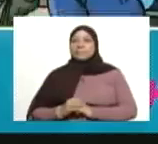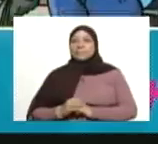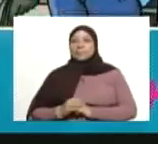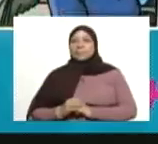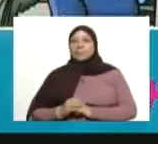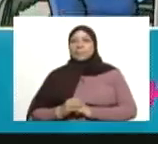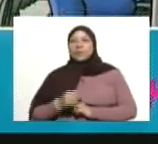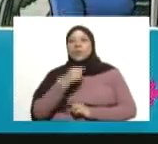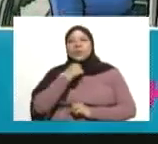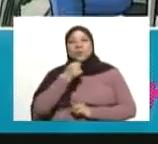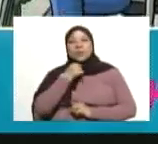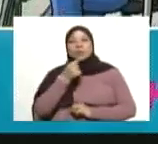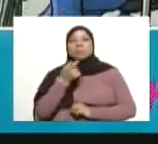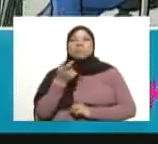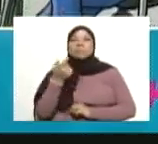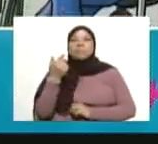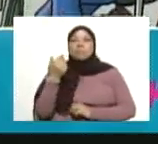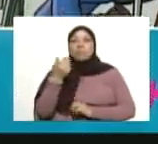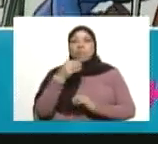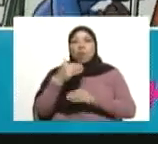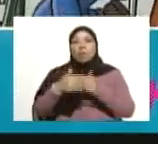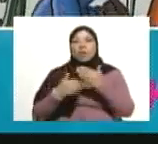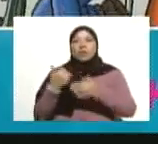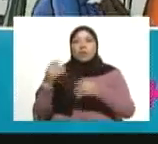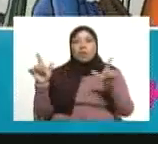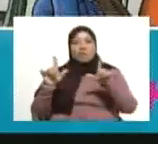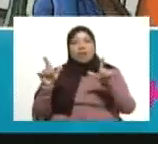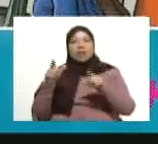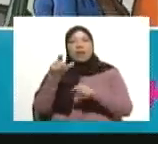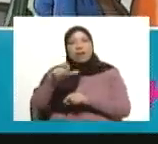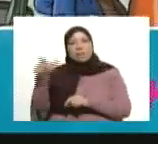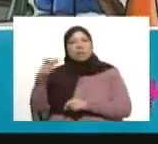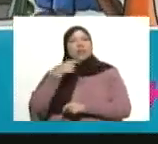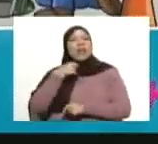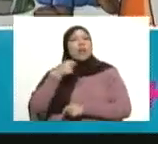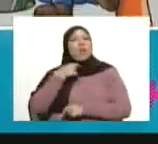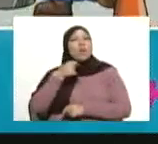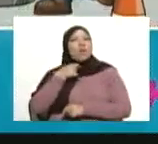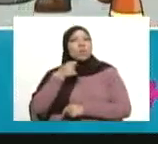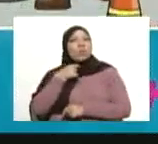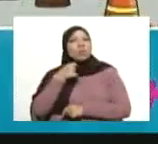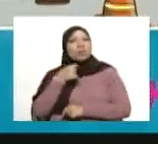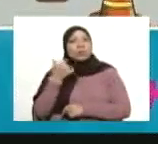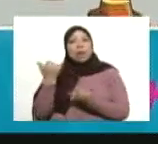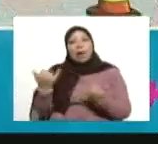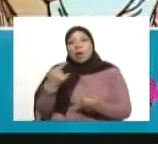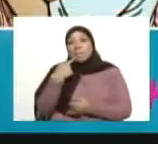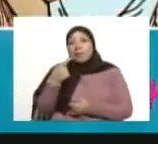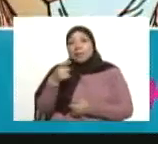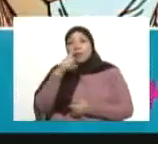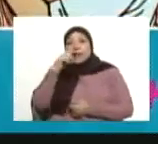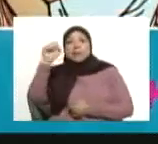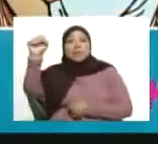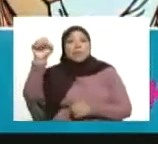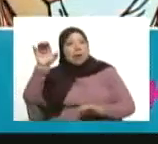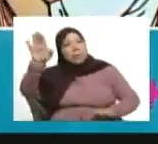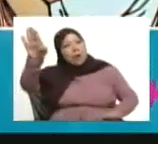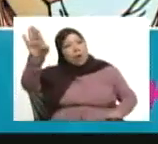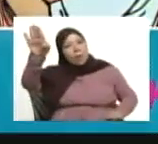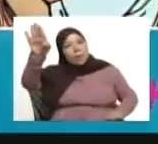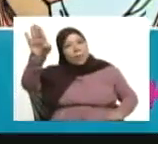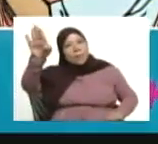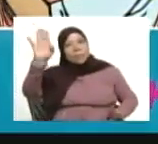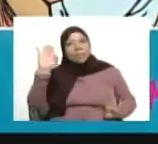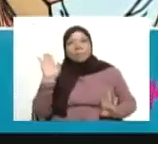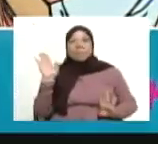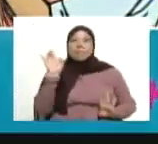Y bueno, cogió campo, fuerza. La gente ahora me llama Super Bigote, pues. ¿Qué voy a hacer yo,